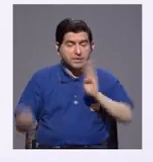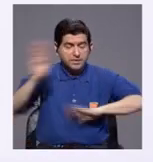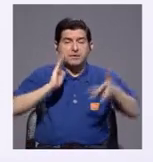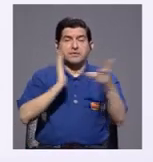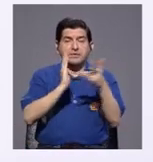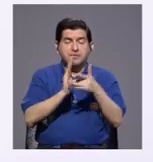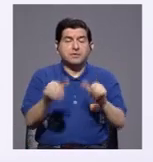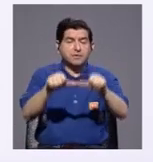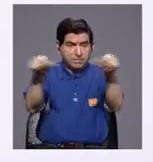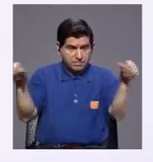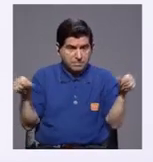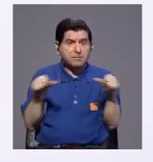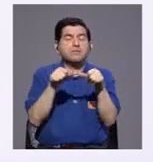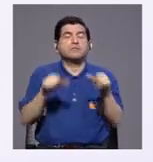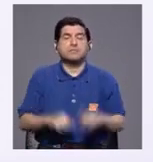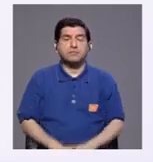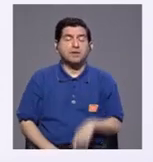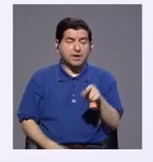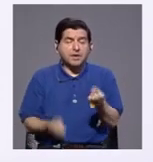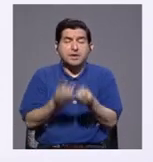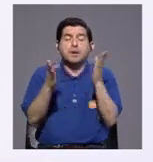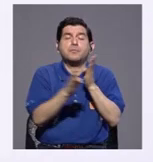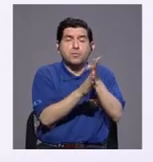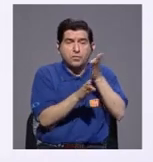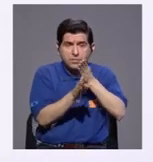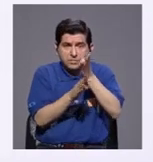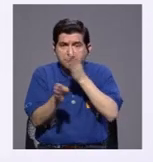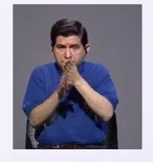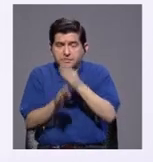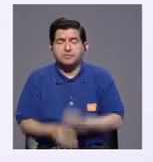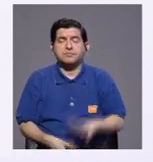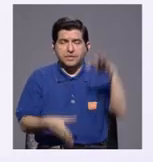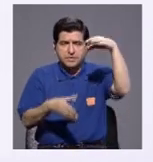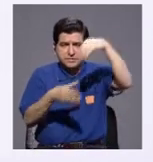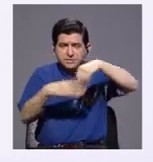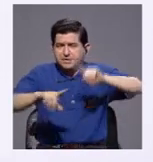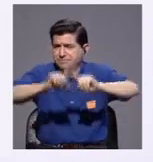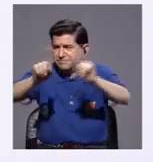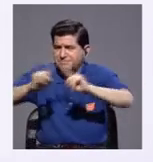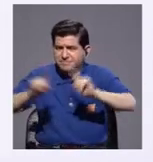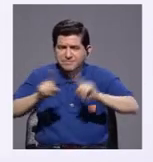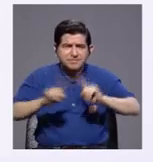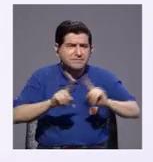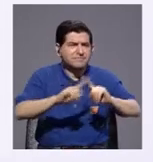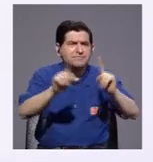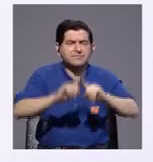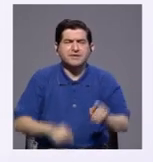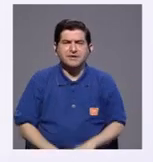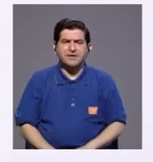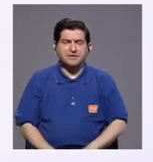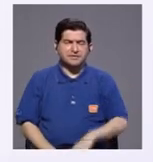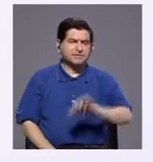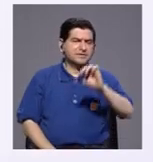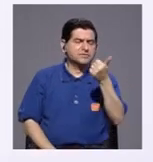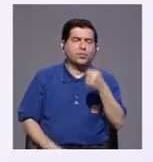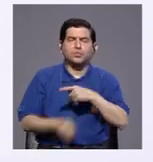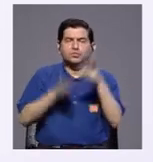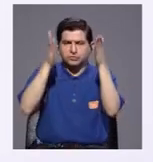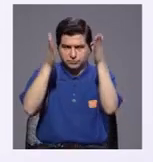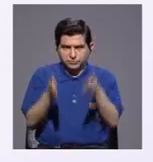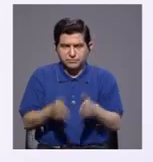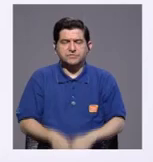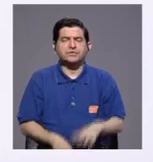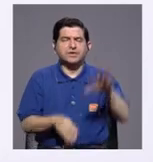disciplina bastante multidisciplinaria e involucra a un montón de otras otros profesionales